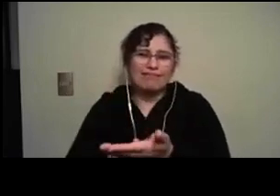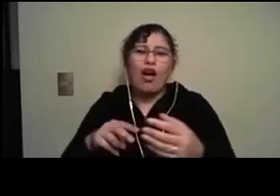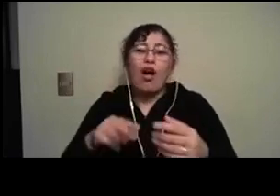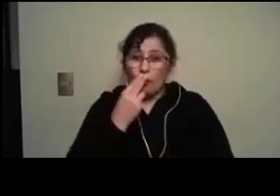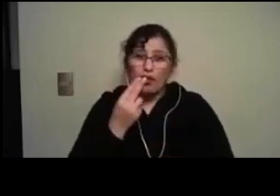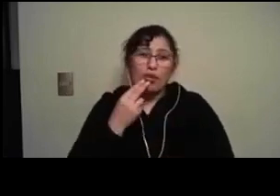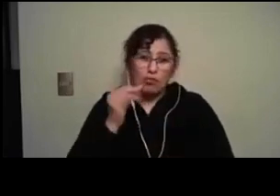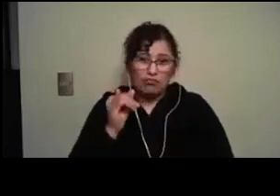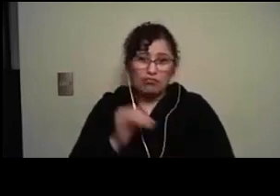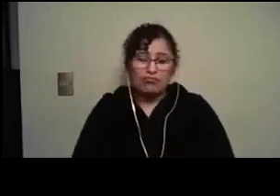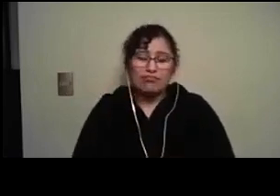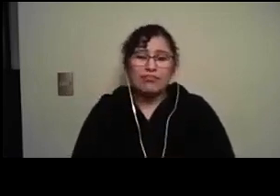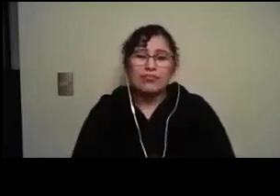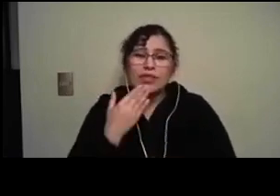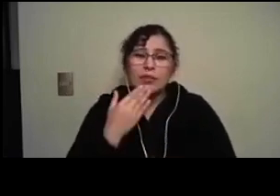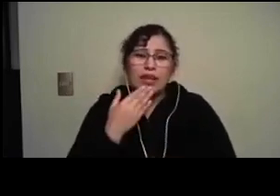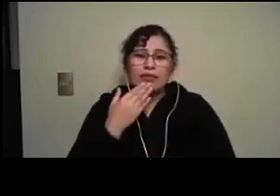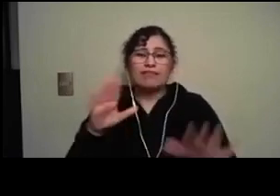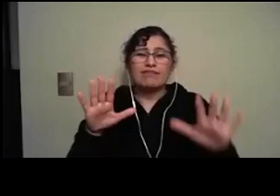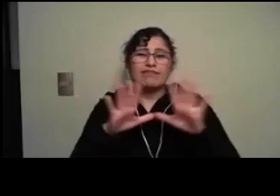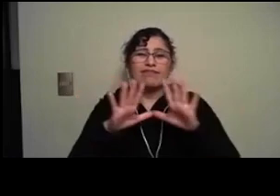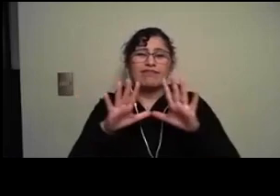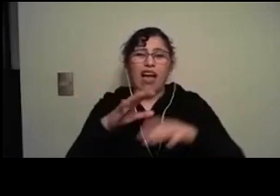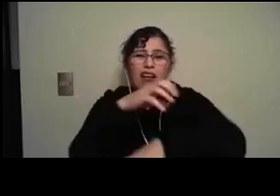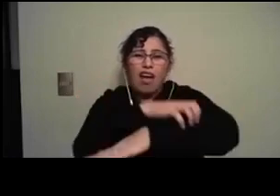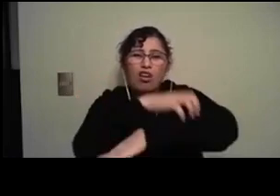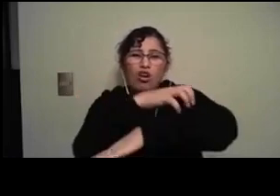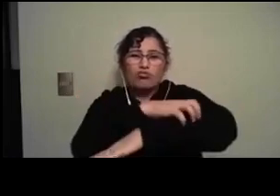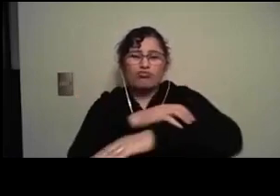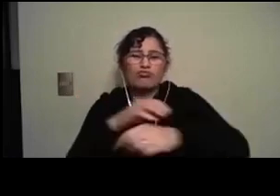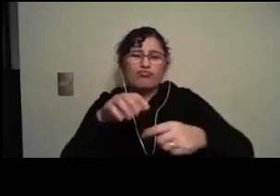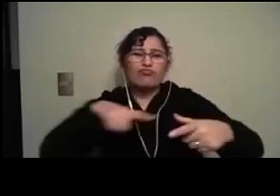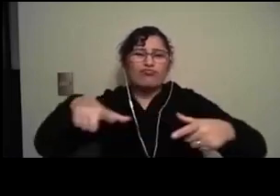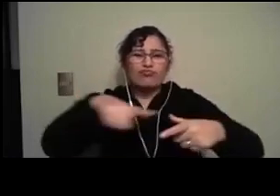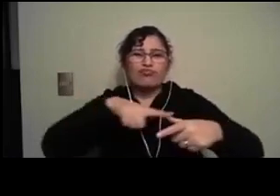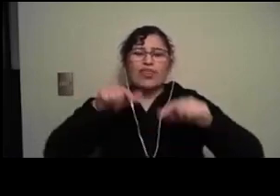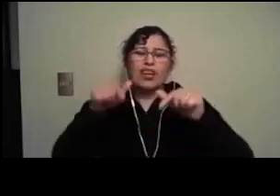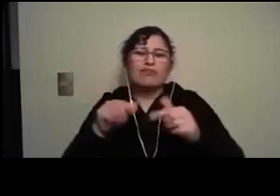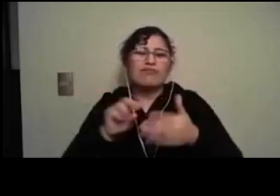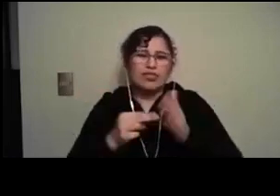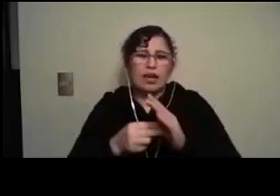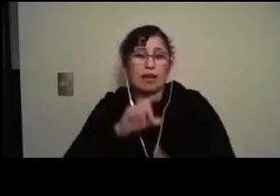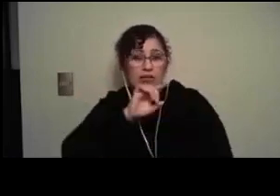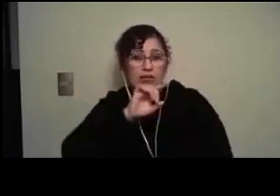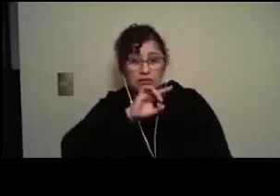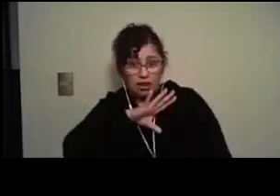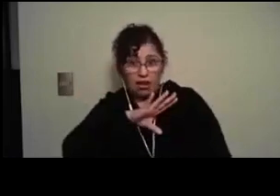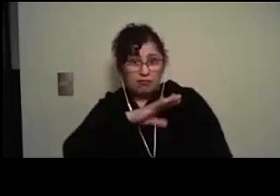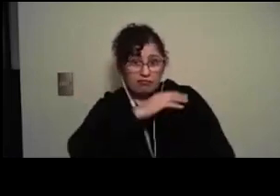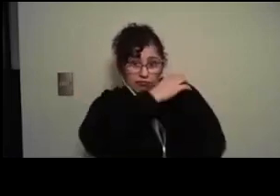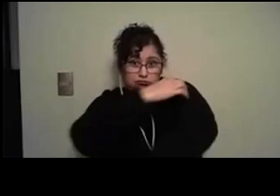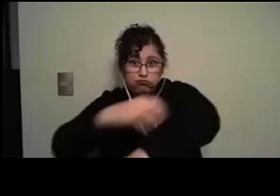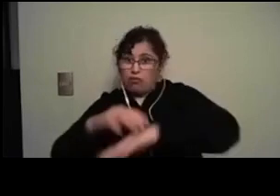Montt, la realidad de la 10ª región y la realidad del país, ya porque residencias para adultos